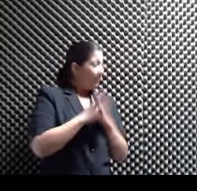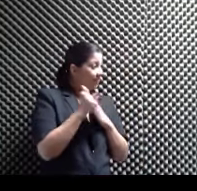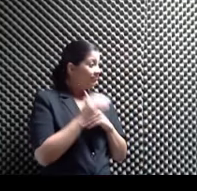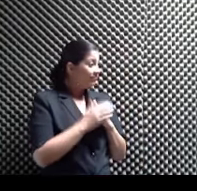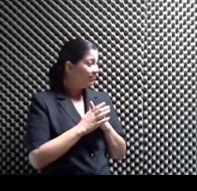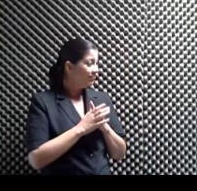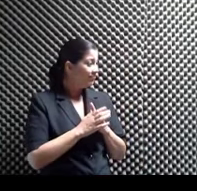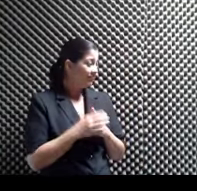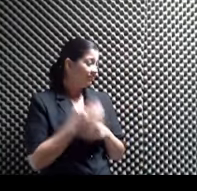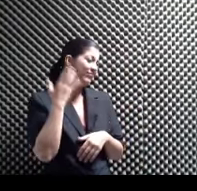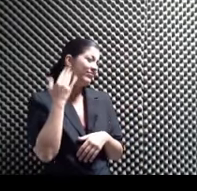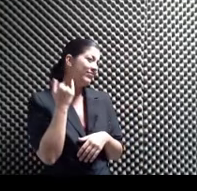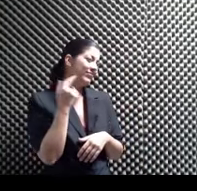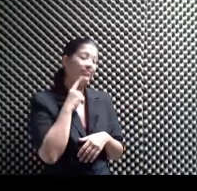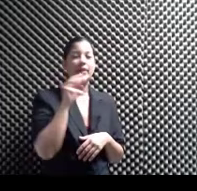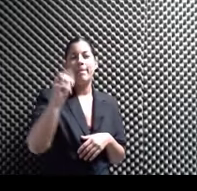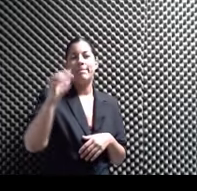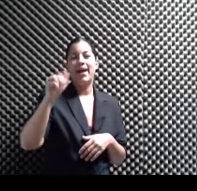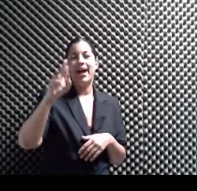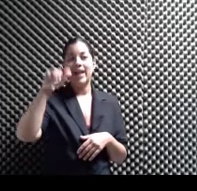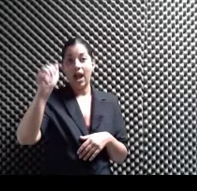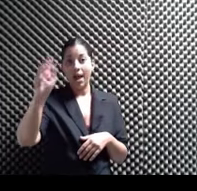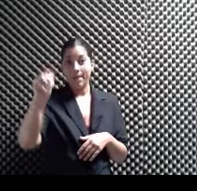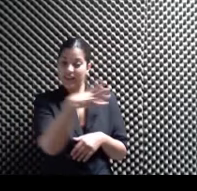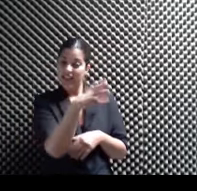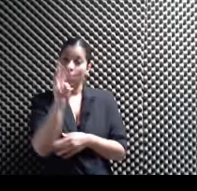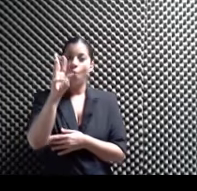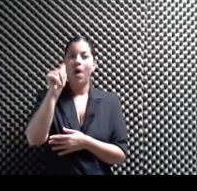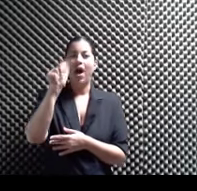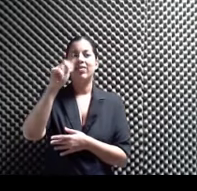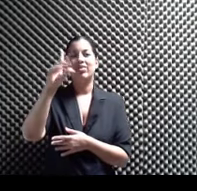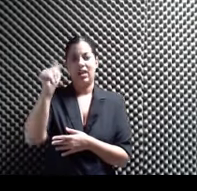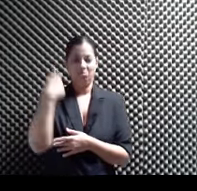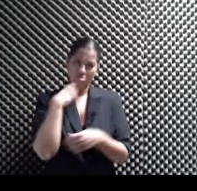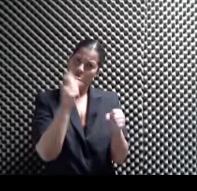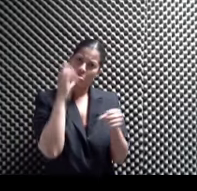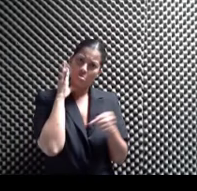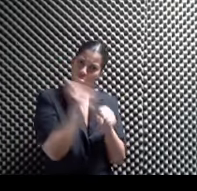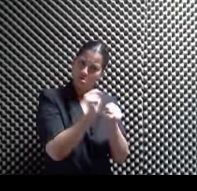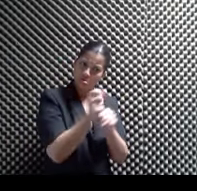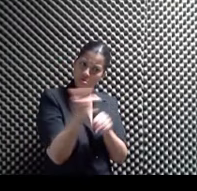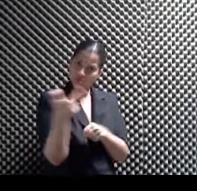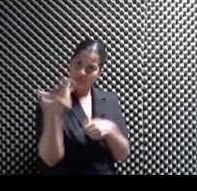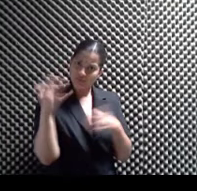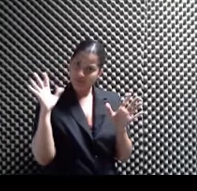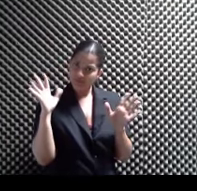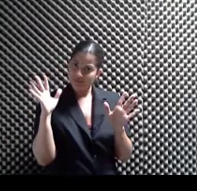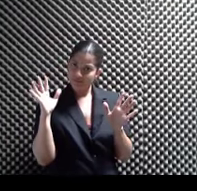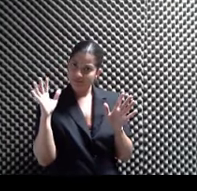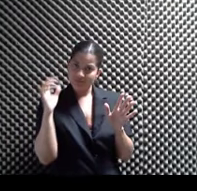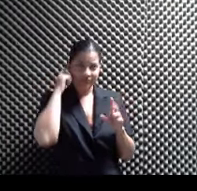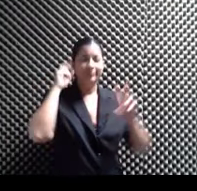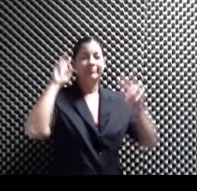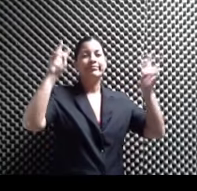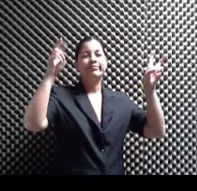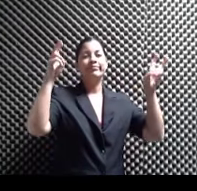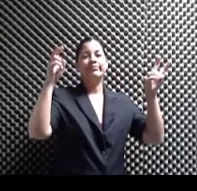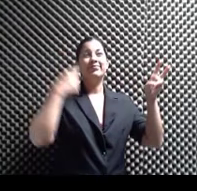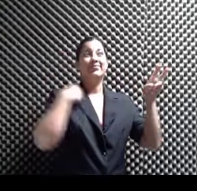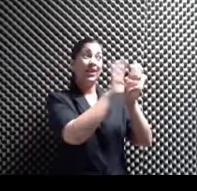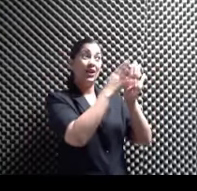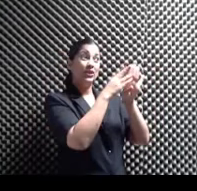con Marian Y con Wandita Pues había trabajado con ellas En Me sacaste del closet Y ya te vas Ajá Y